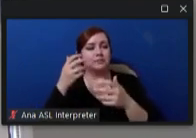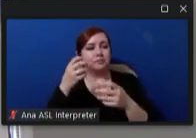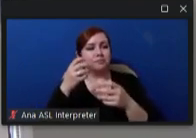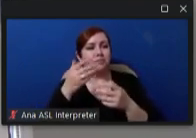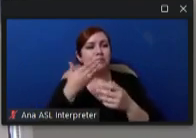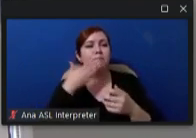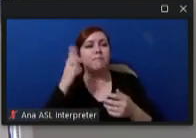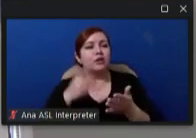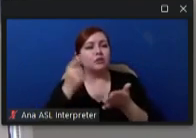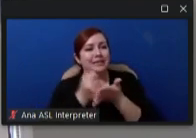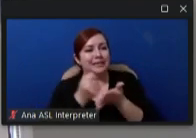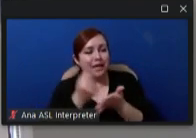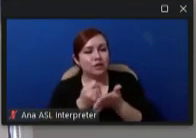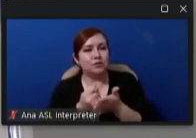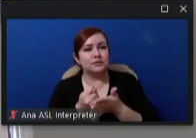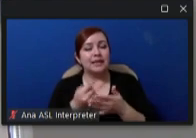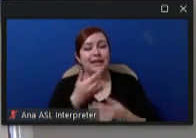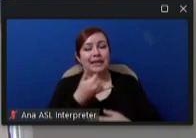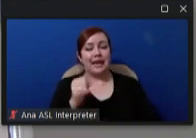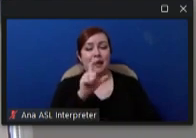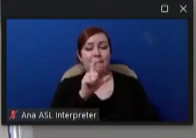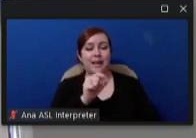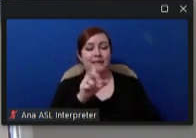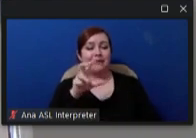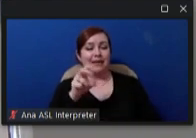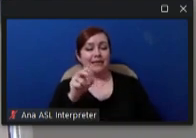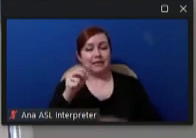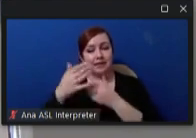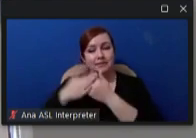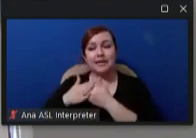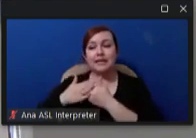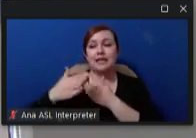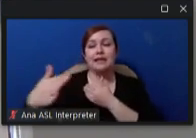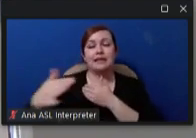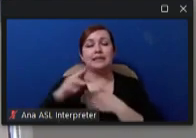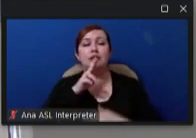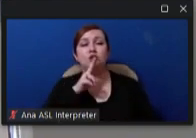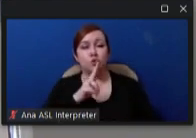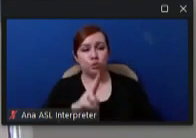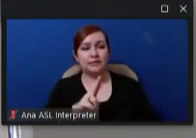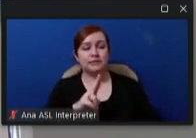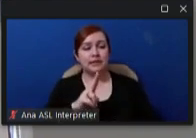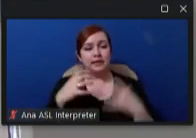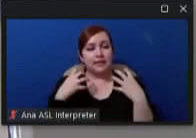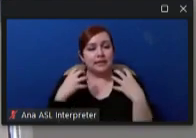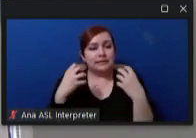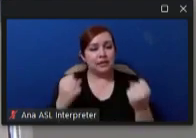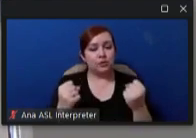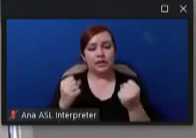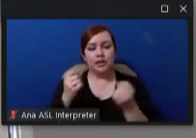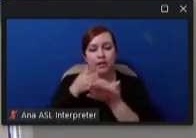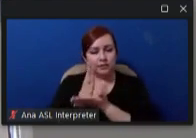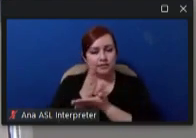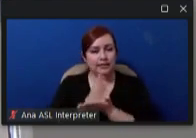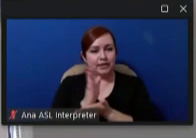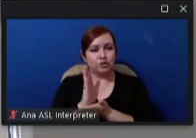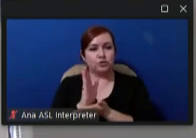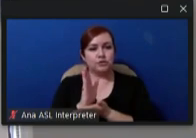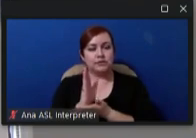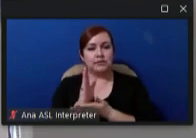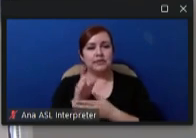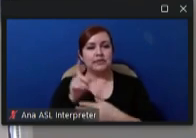en Honduras de 2023 en adelante. La salud y los derechos sexuales reproductivos